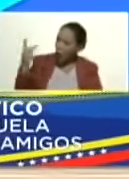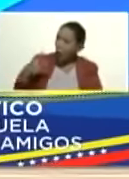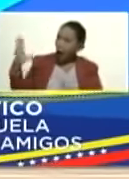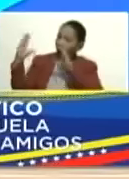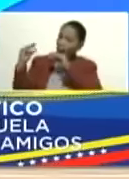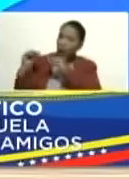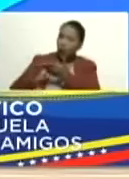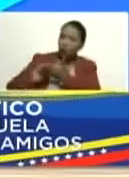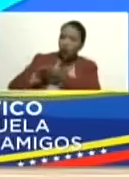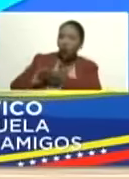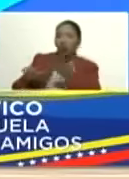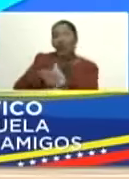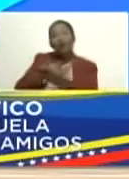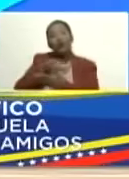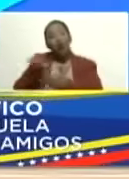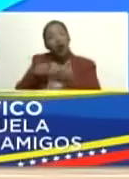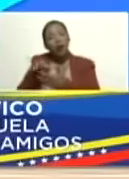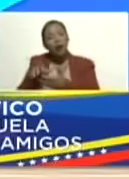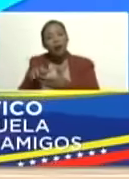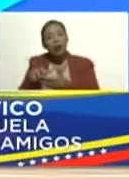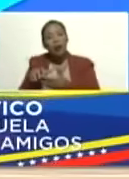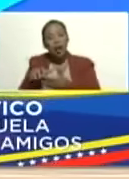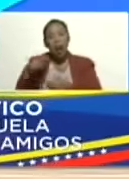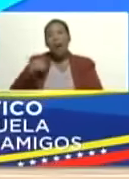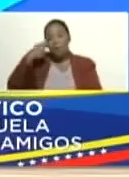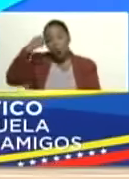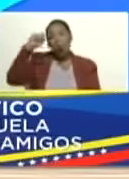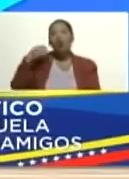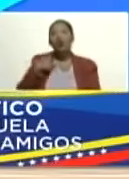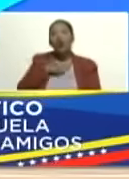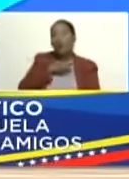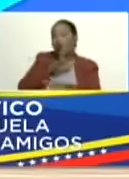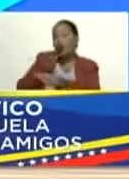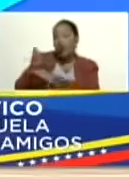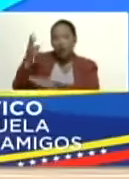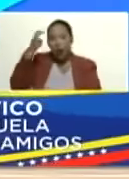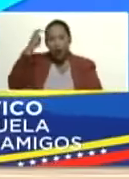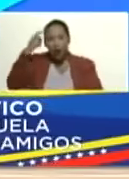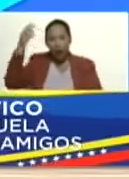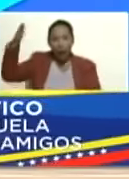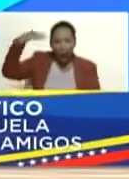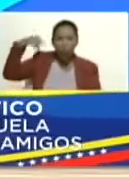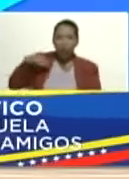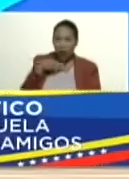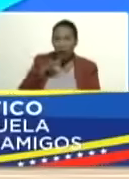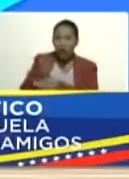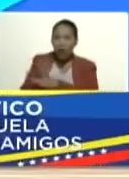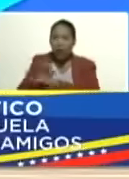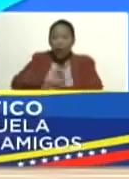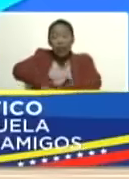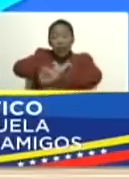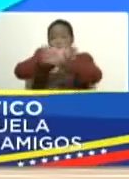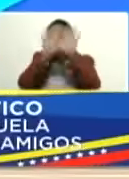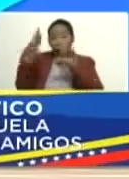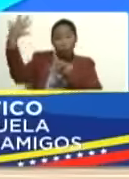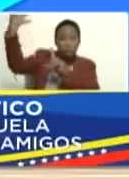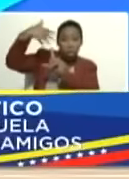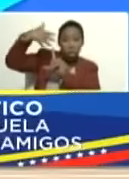con Venezuela. Recuerdo, me tocó como canciller ir con las orientaciones bien claras del comandante